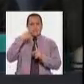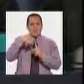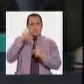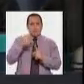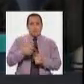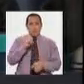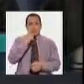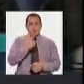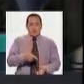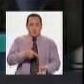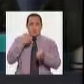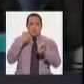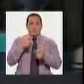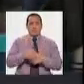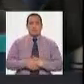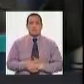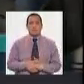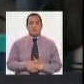solo balazo,